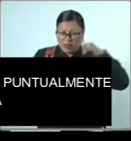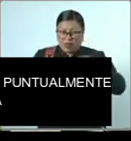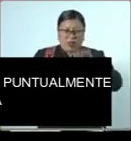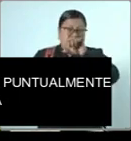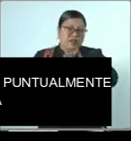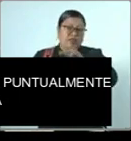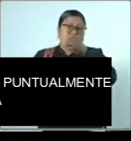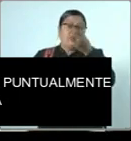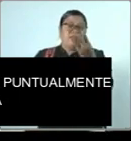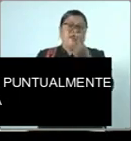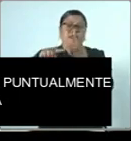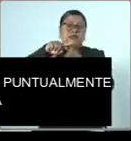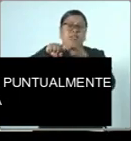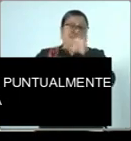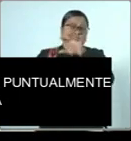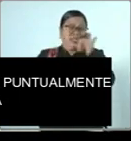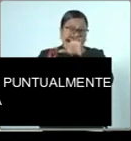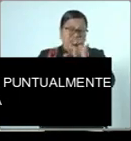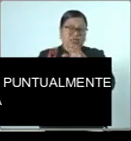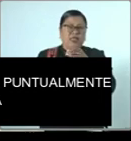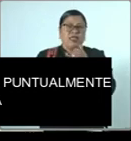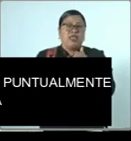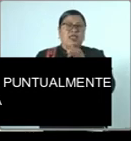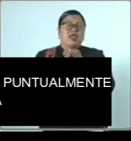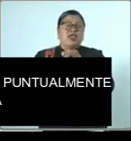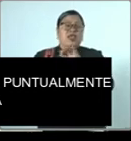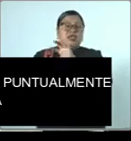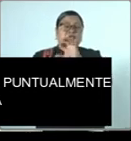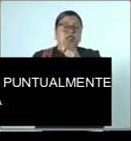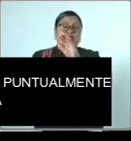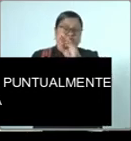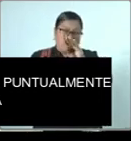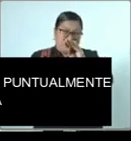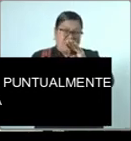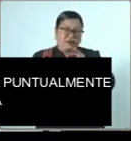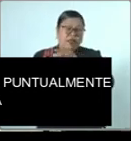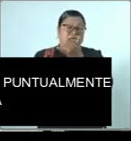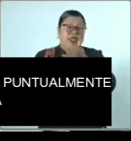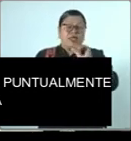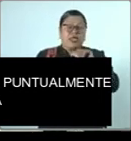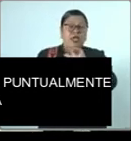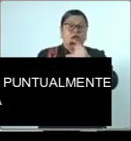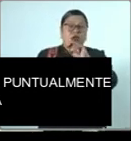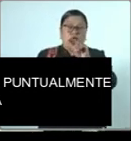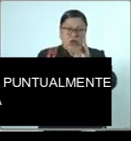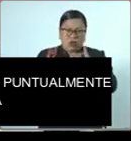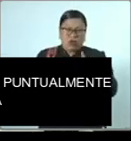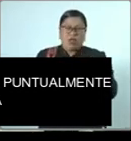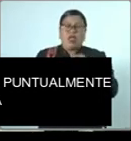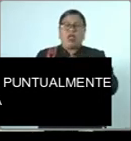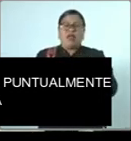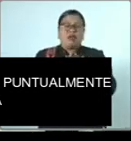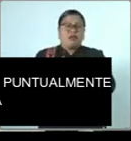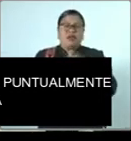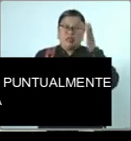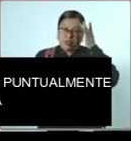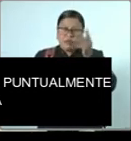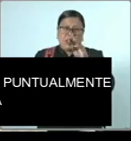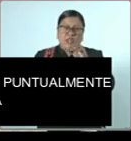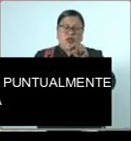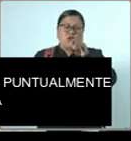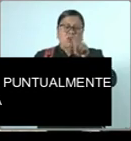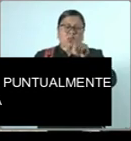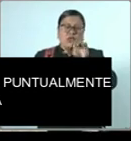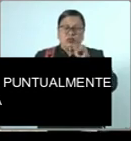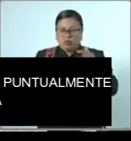63 más 500 y en el 90. En Santiago Jeacuí, en la zona de San Pedro Nolasco, tenemos derrumbes sobre la